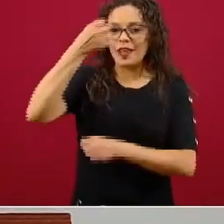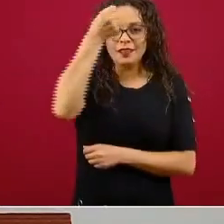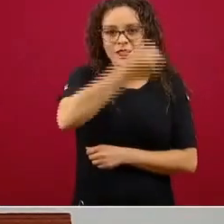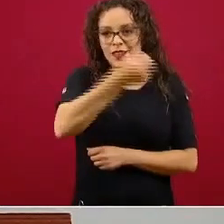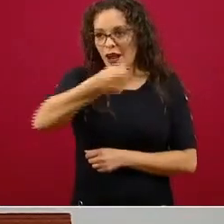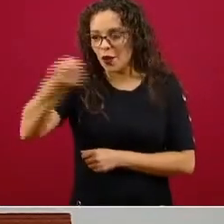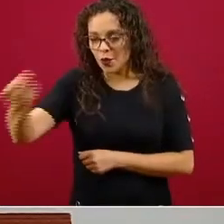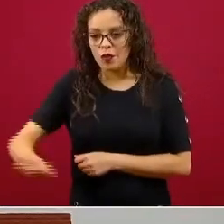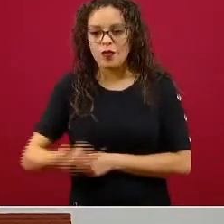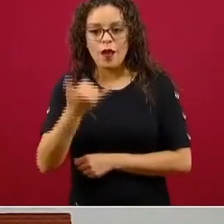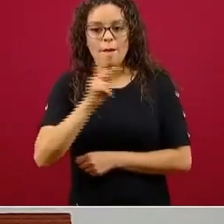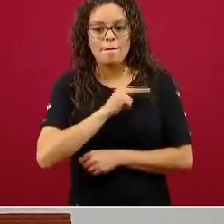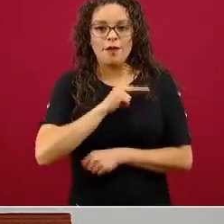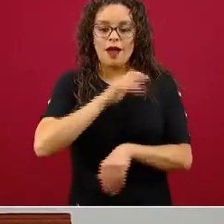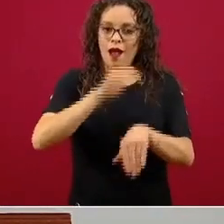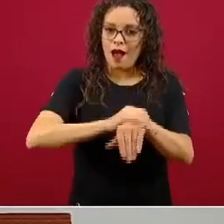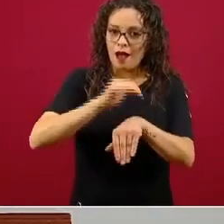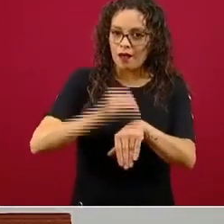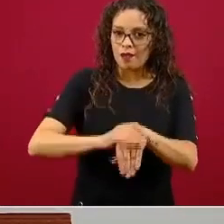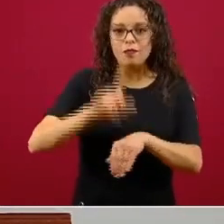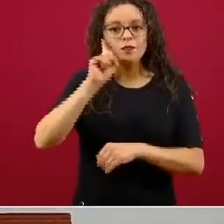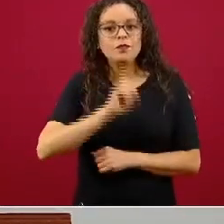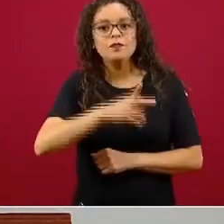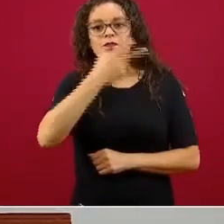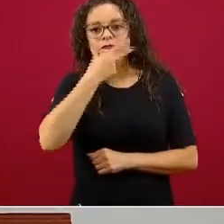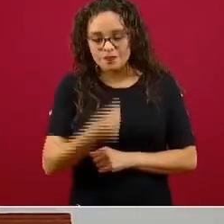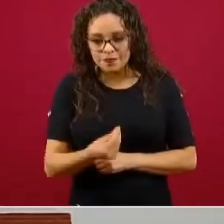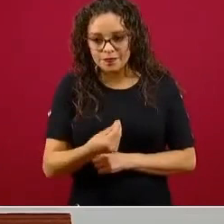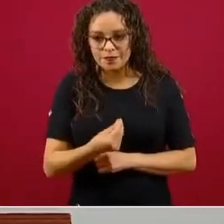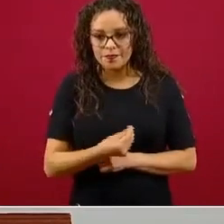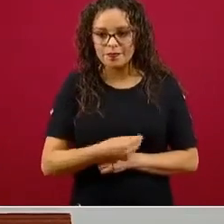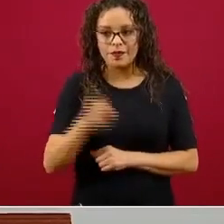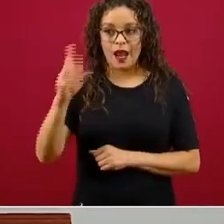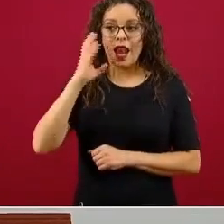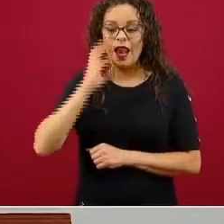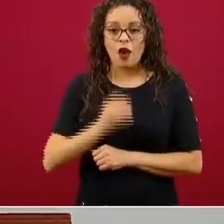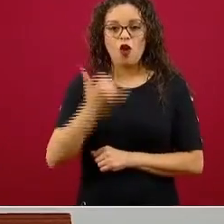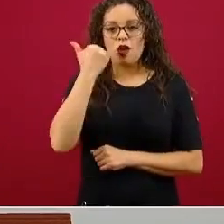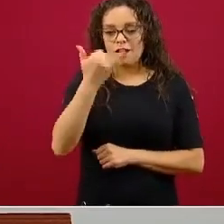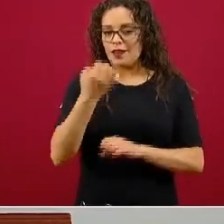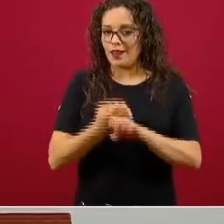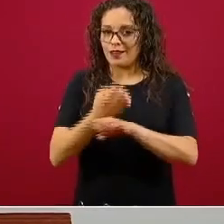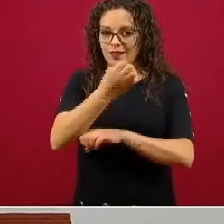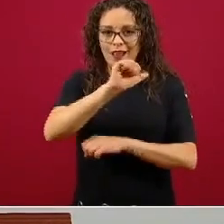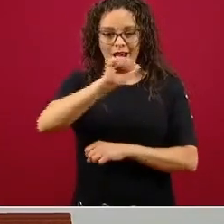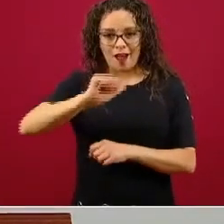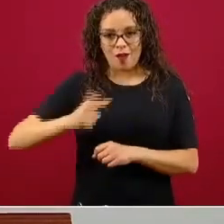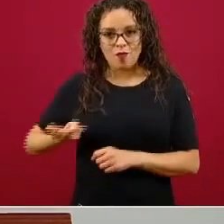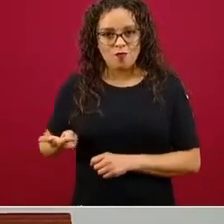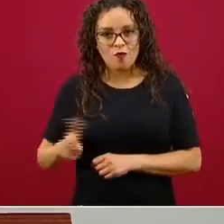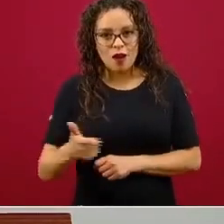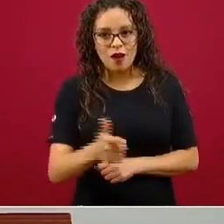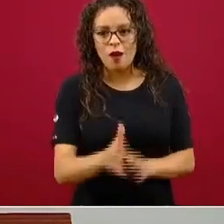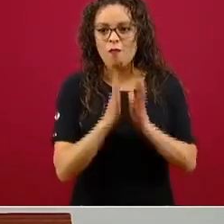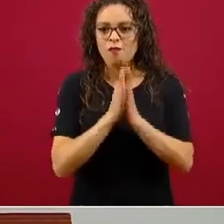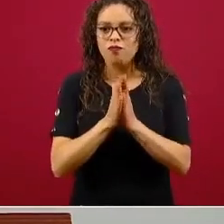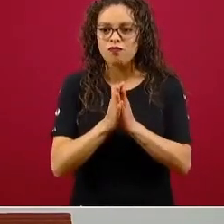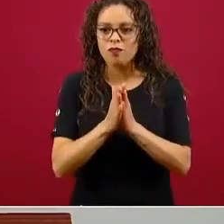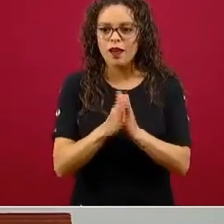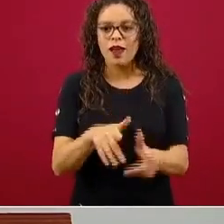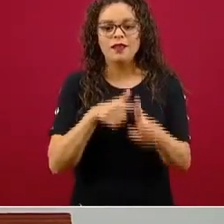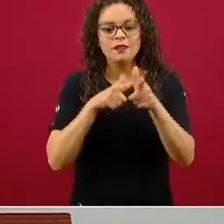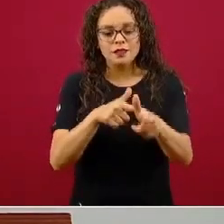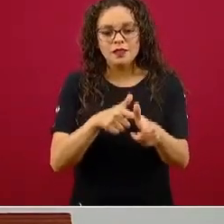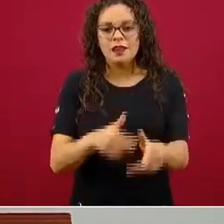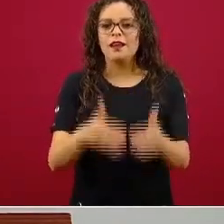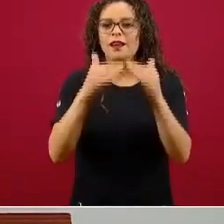amigos, amigas de León y de todo el estado de Guanajuato, sigan manteniéndose en casa, solo hay que